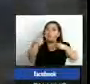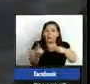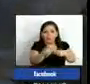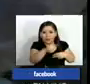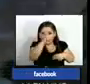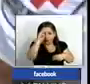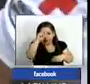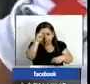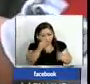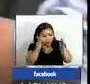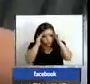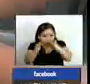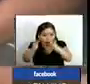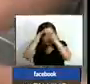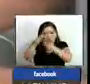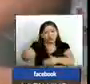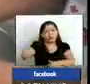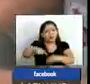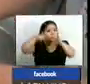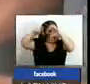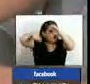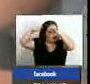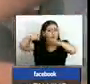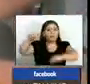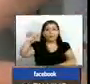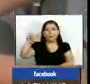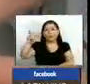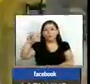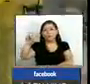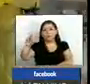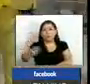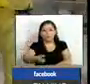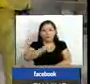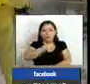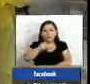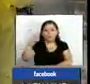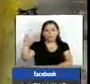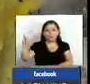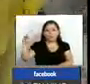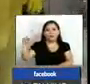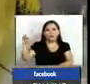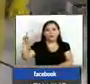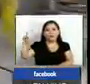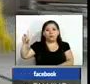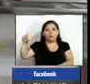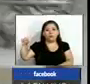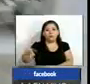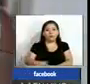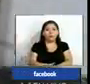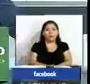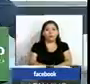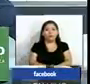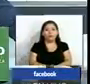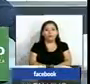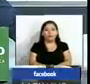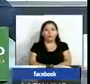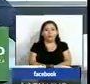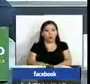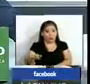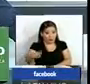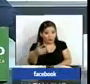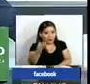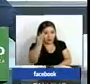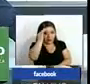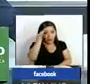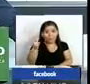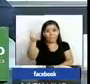de primera línea. Con imágenes de Ever Ábalos, Carla Góchez, Noticiero Hechos. ¿Sabe usted que un